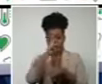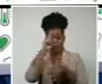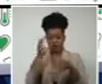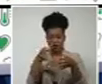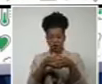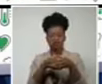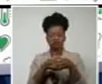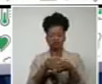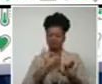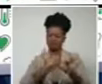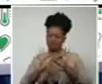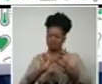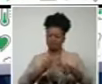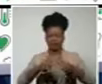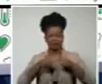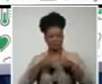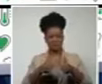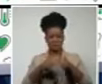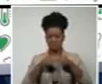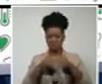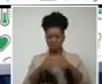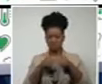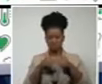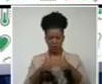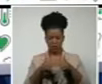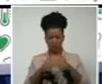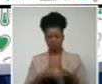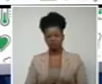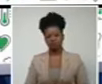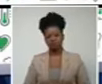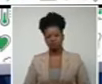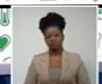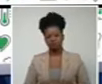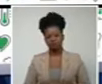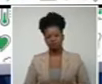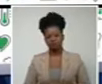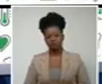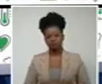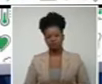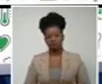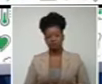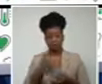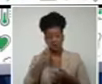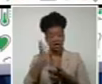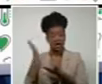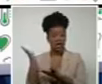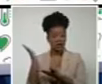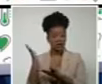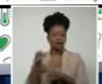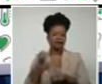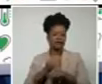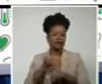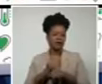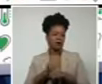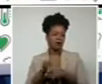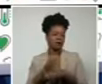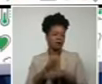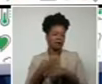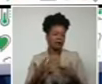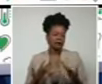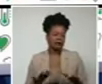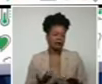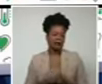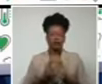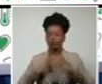cuidando muy bien también allí en Togo. Vamos a mostrarles a continuación un trabajo que nos acerca precisamente a Togo,